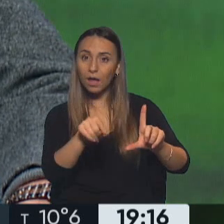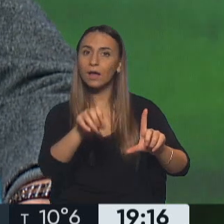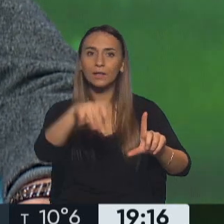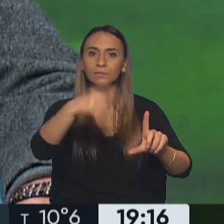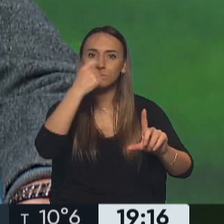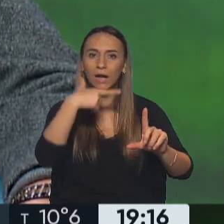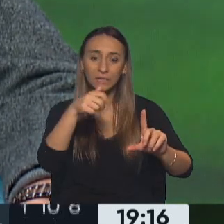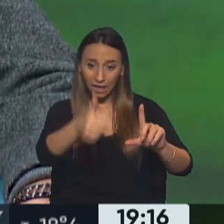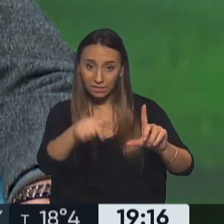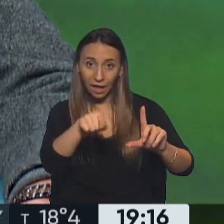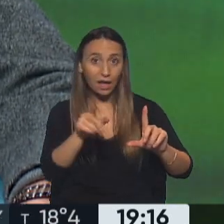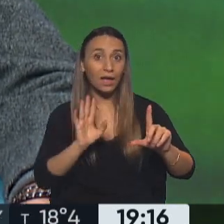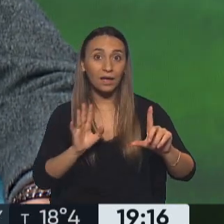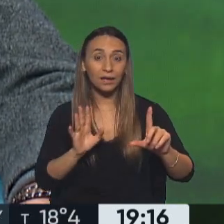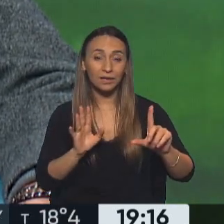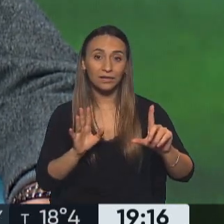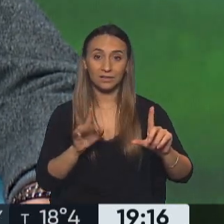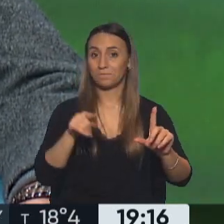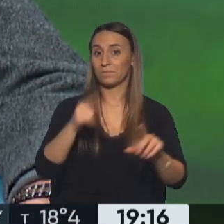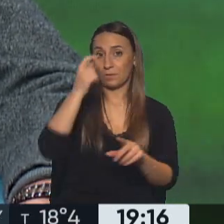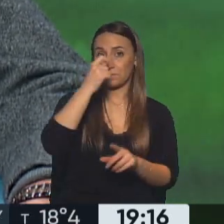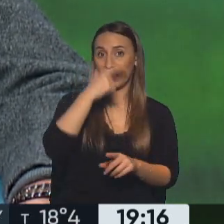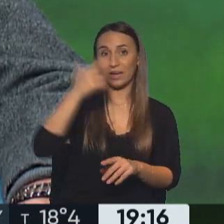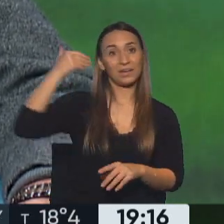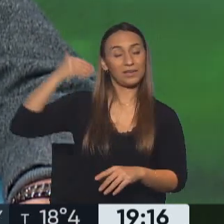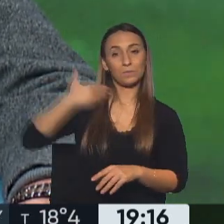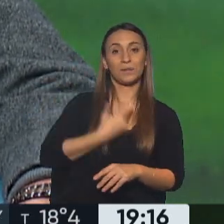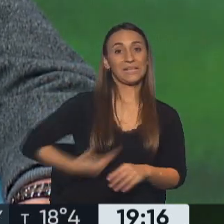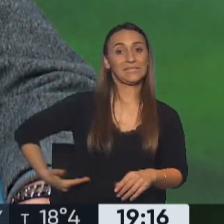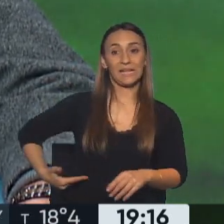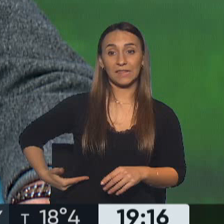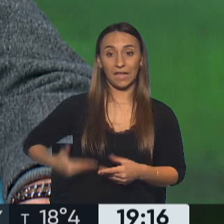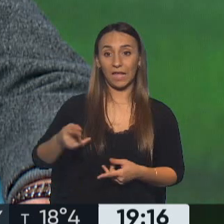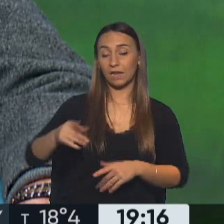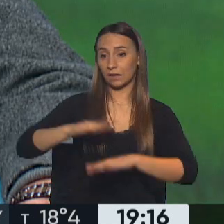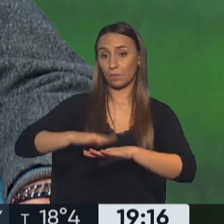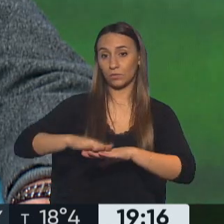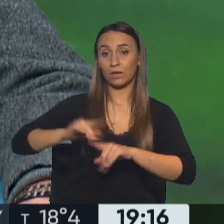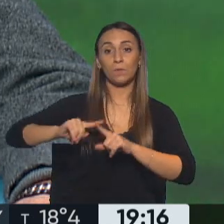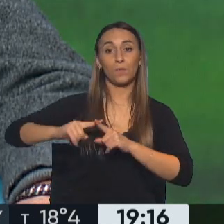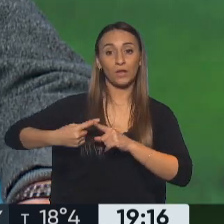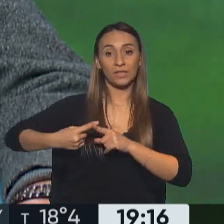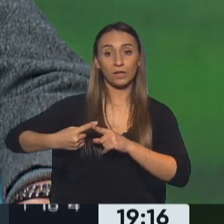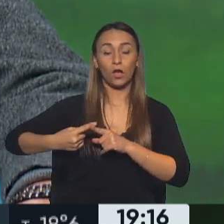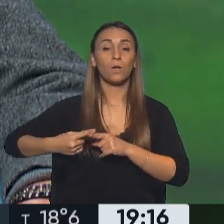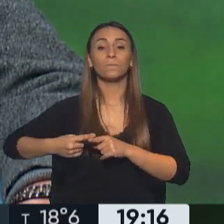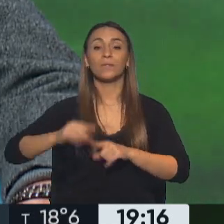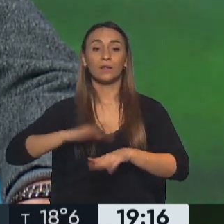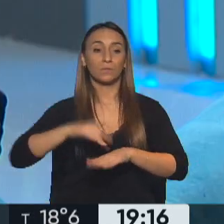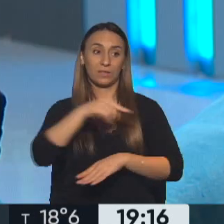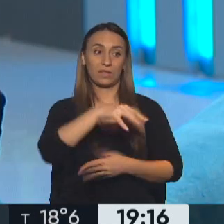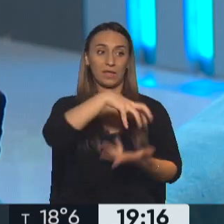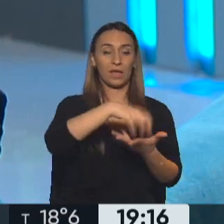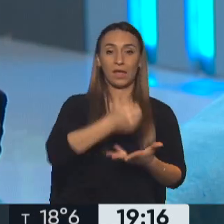mauricio macri como presidente de la nación fue el responsable de político e institucional directo de la afi durante los 4 años de gestión